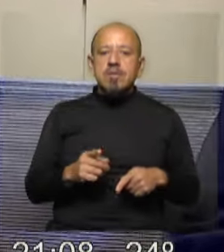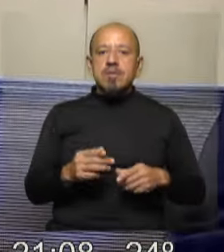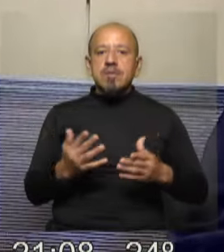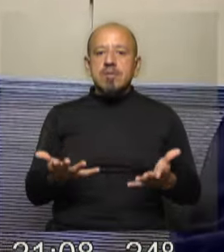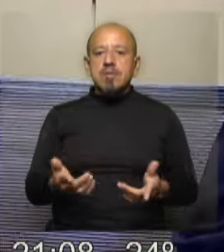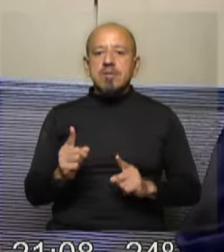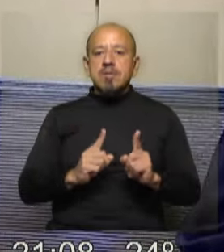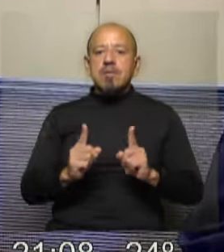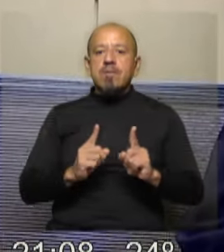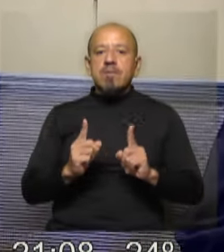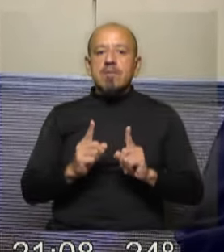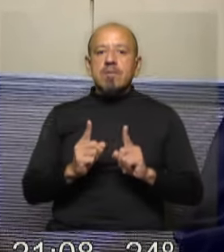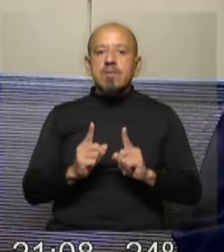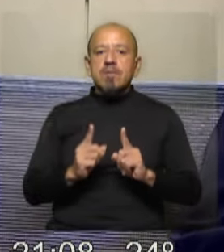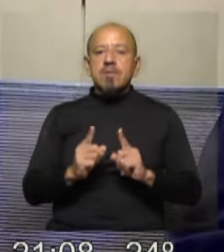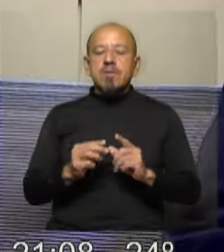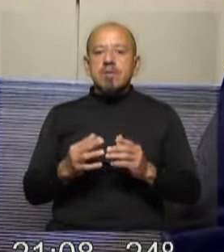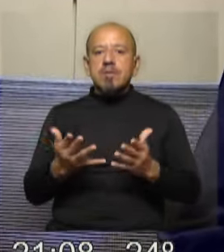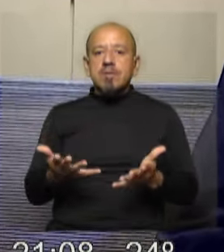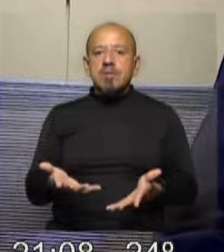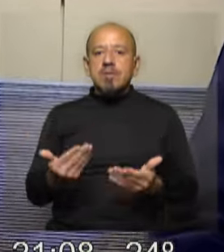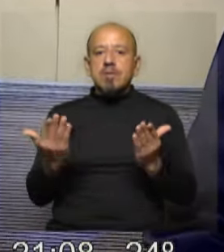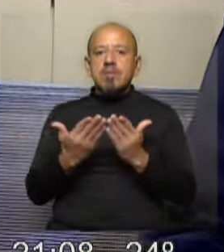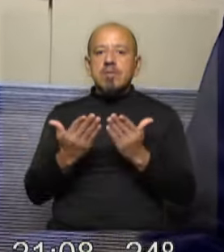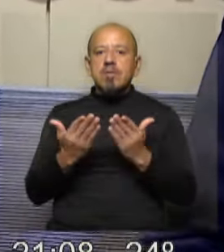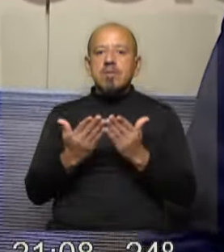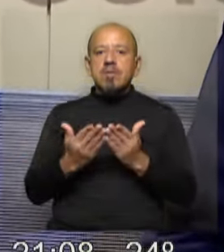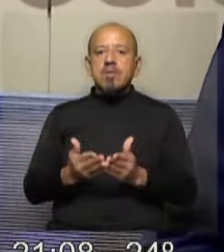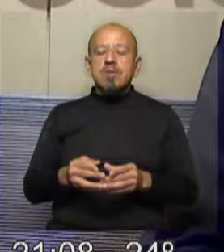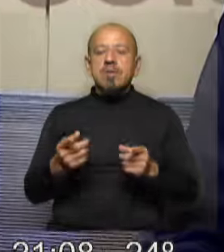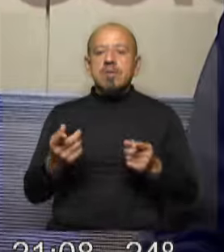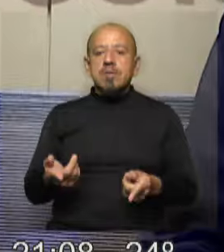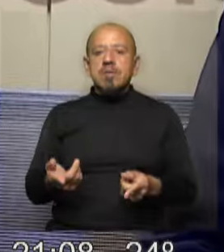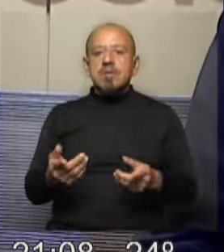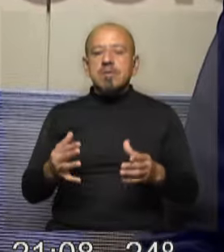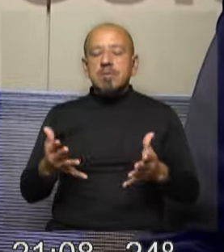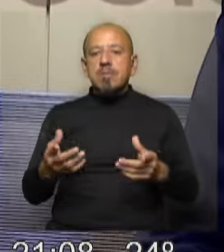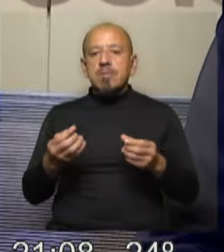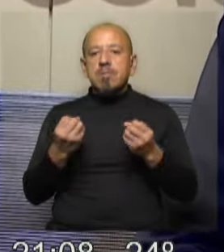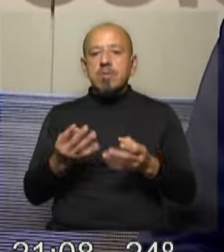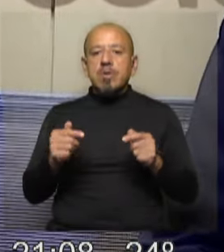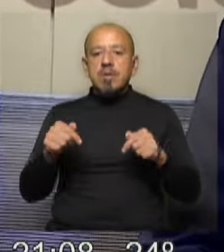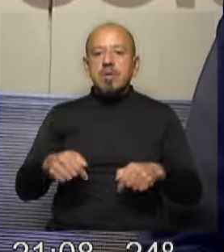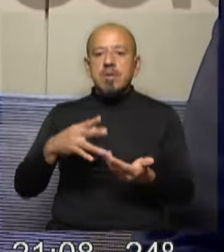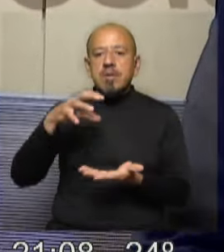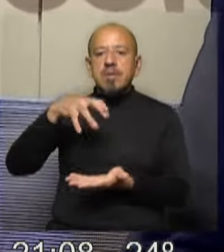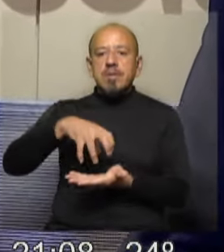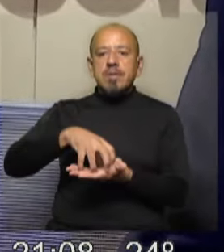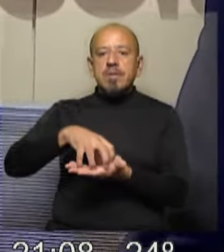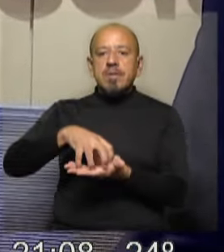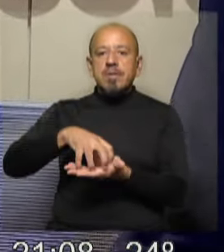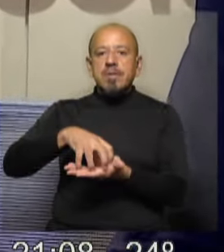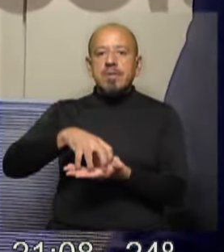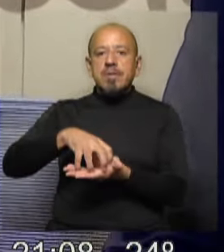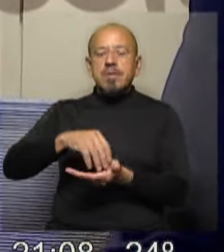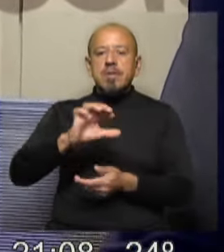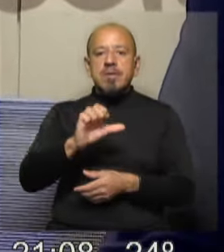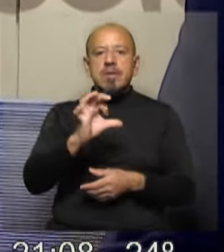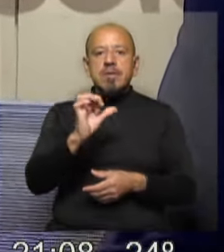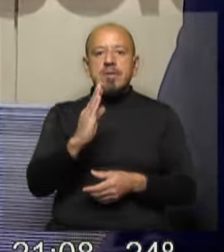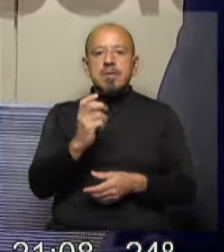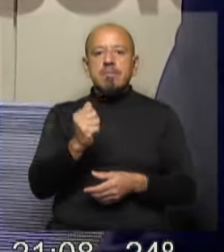de universitarios, de estudiantes, en parte el móvil tiene que ver con eso, porque estoy en Espacio